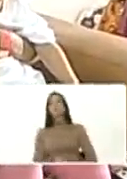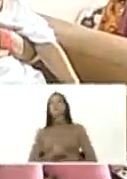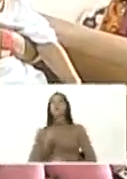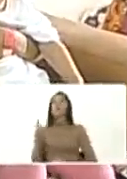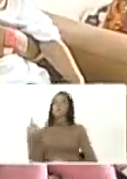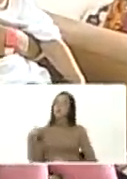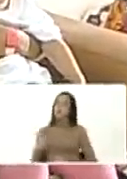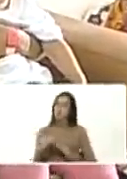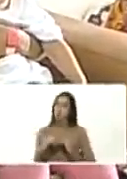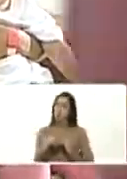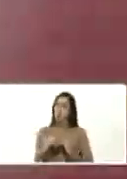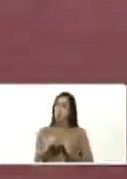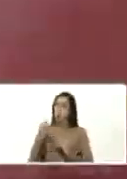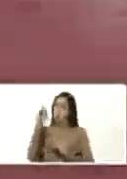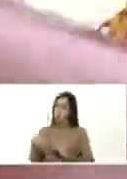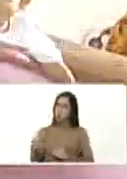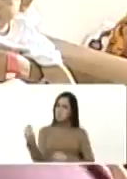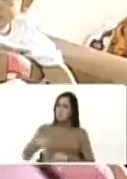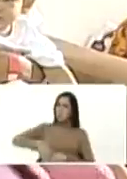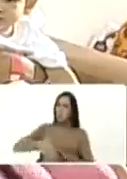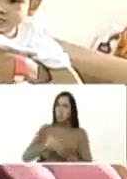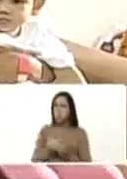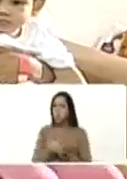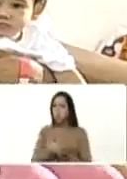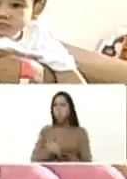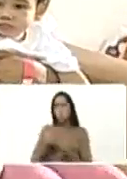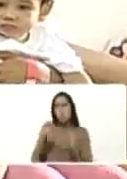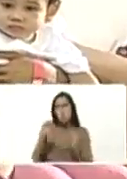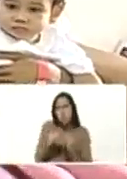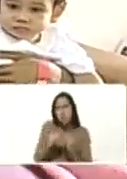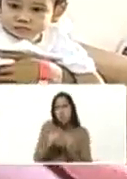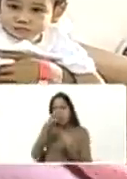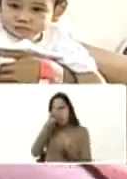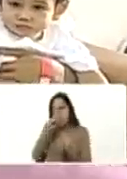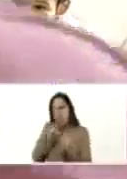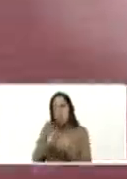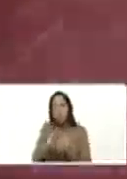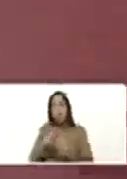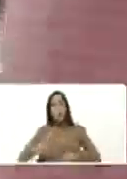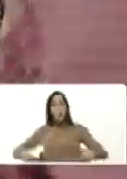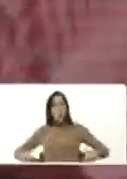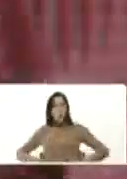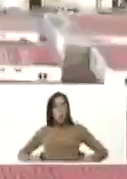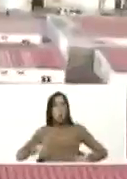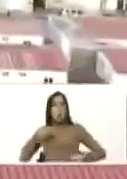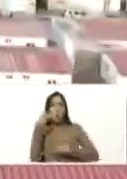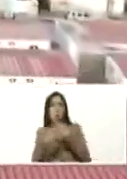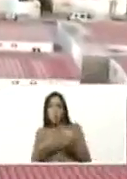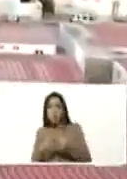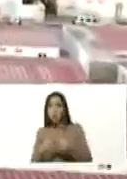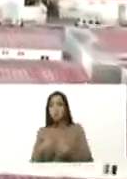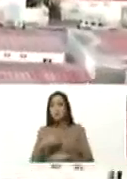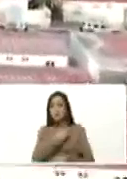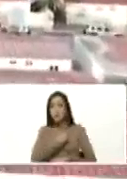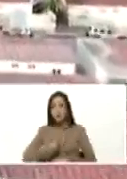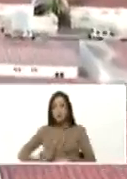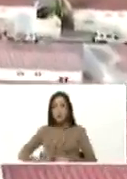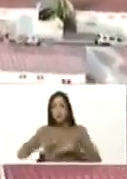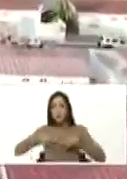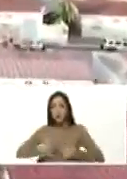tener este hogar, ¿no? Esta vivienda digna, producto pues de un esfuerzo de usted, presidente, hijo de